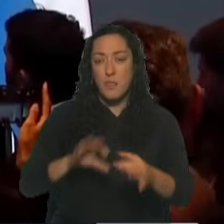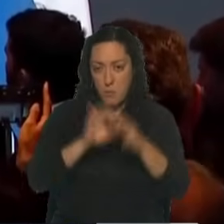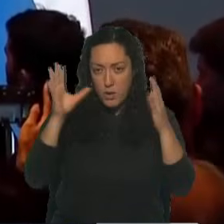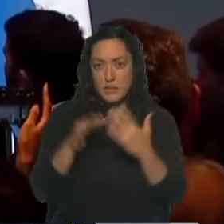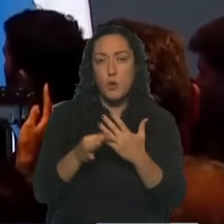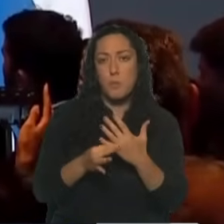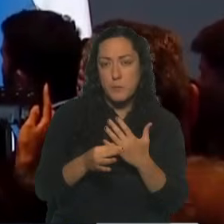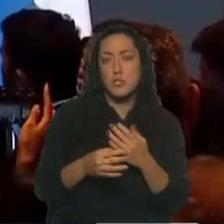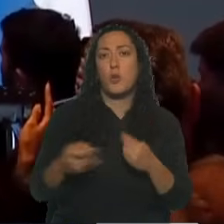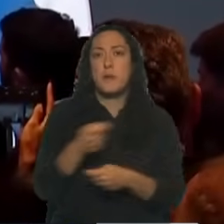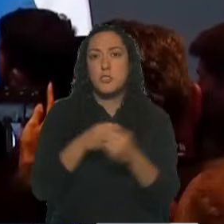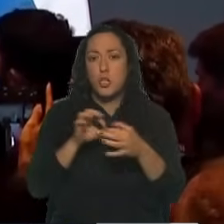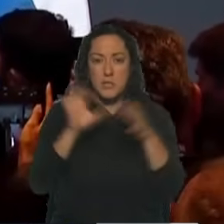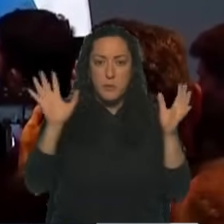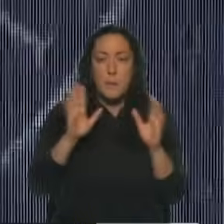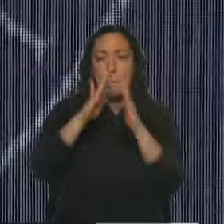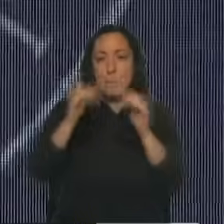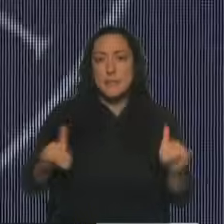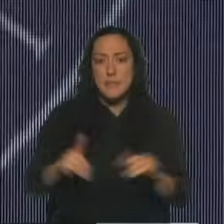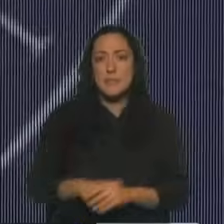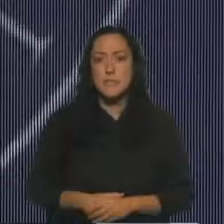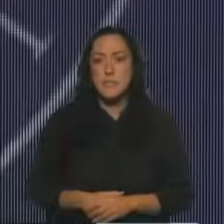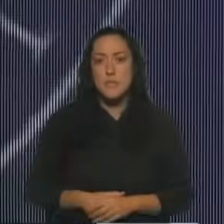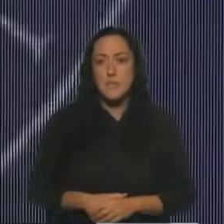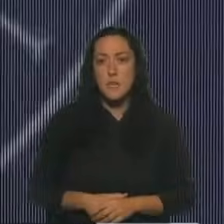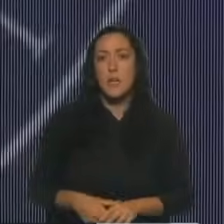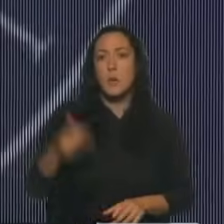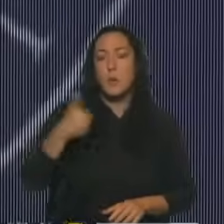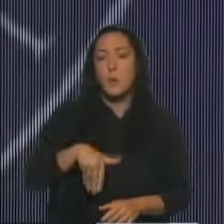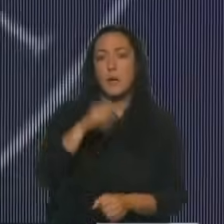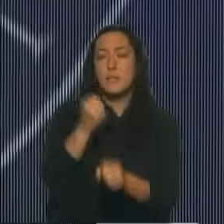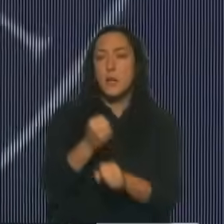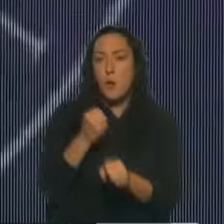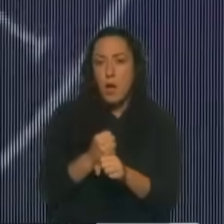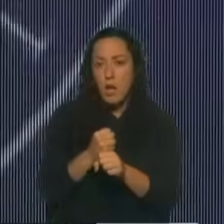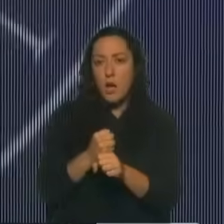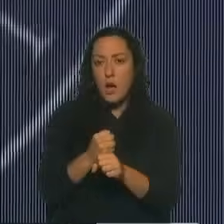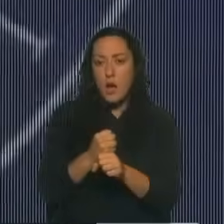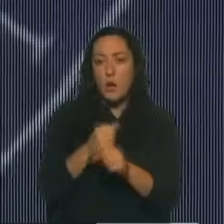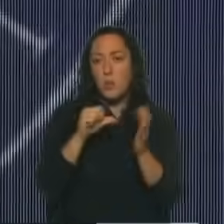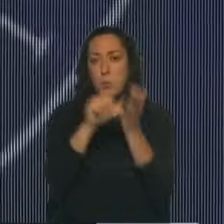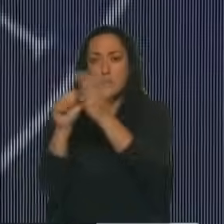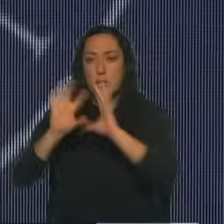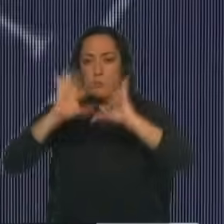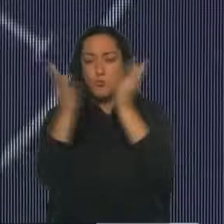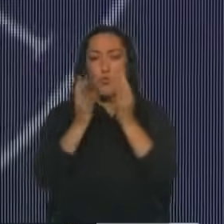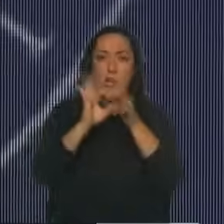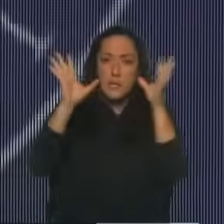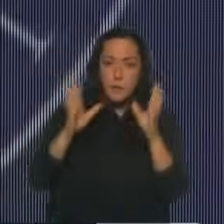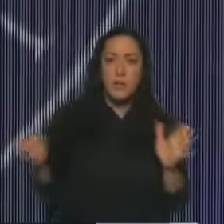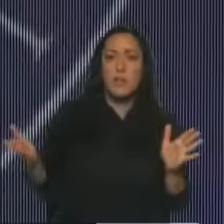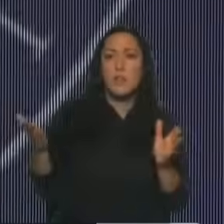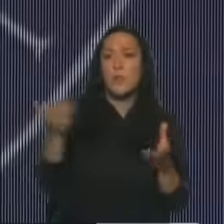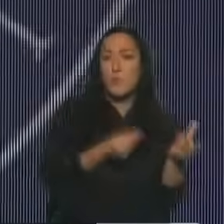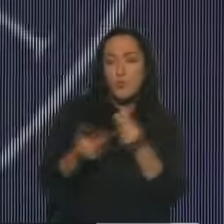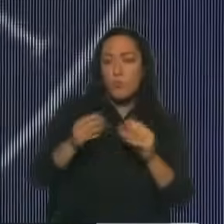con el comercio libre y con la paz. Vamos a trabajar codo a codo con todas las naciones del mundo libre para ayudar a construir